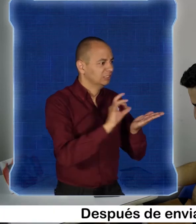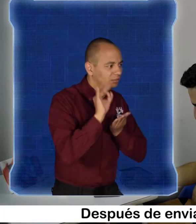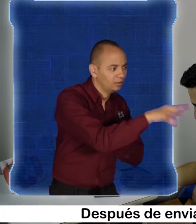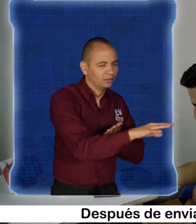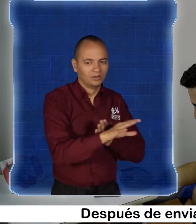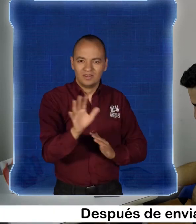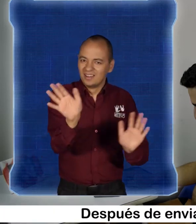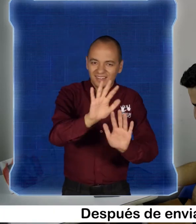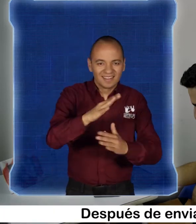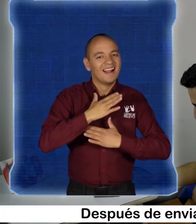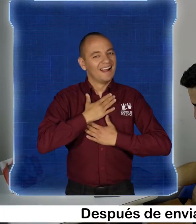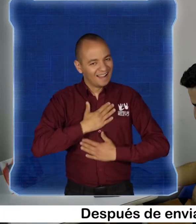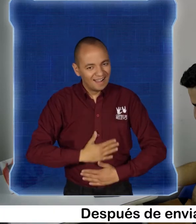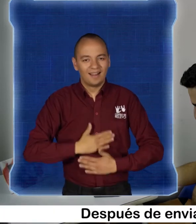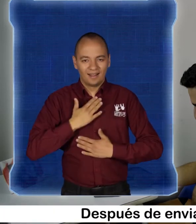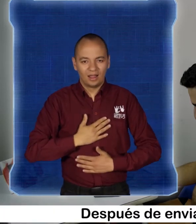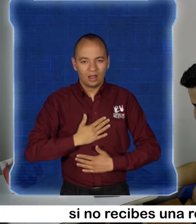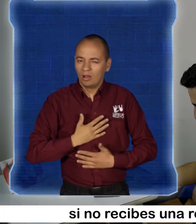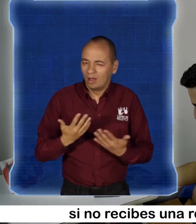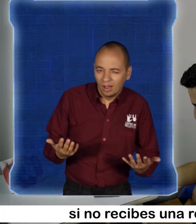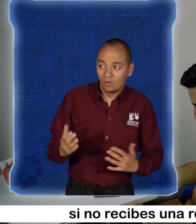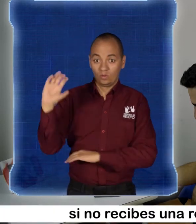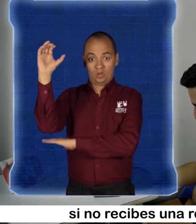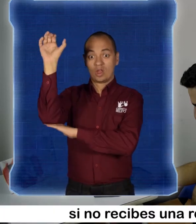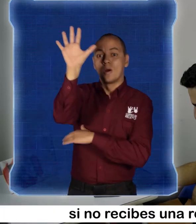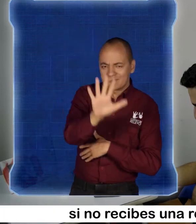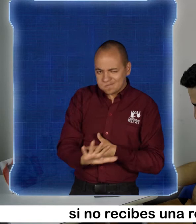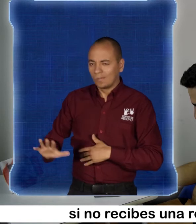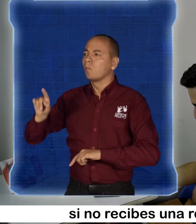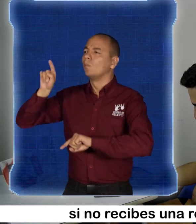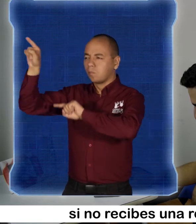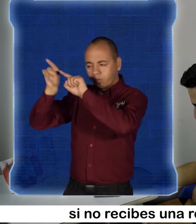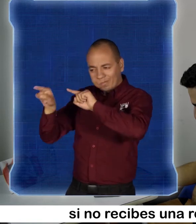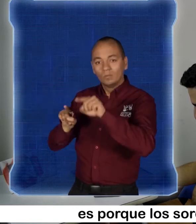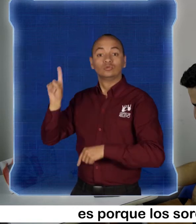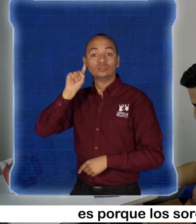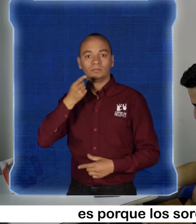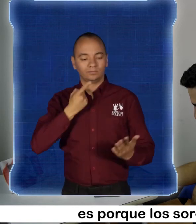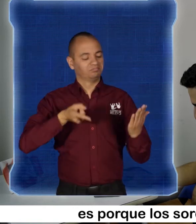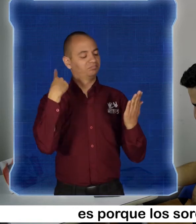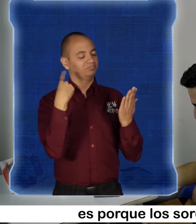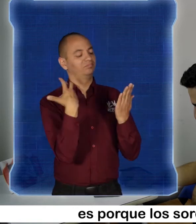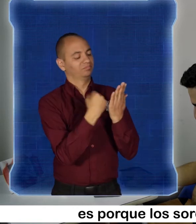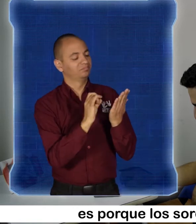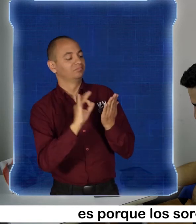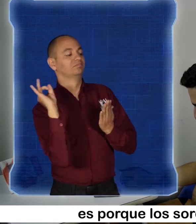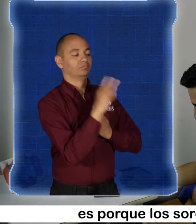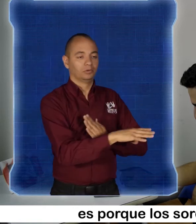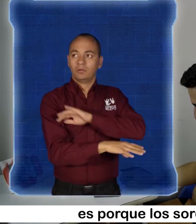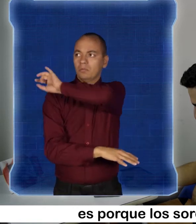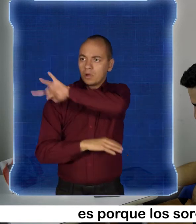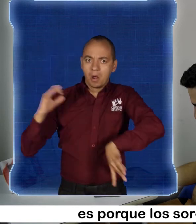Después de enviarlo, no te desesperes si no recibes una respuesta de inmediato. Es porque los